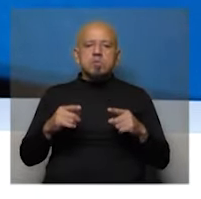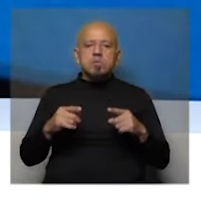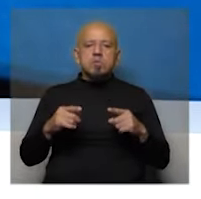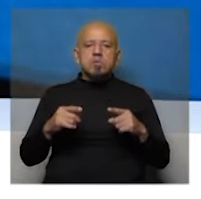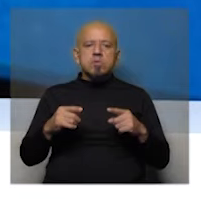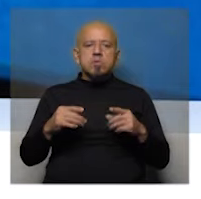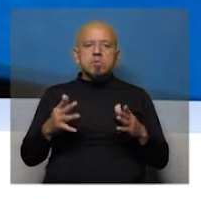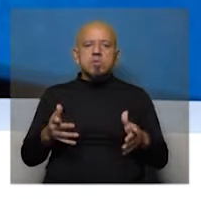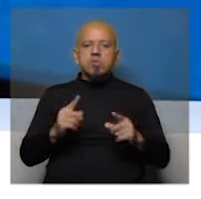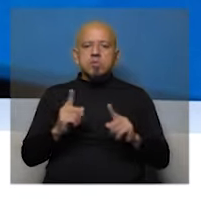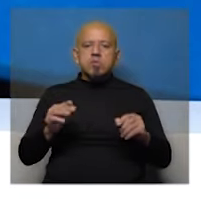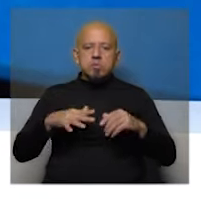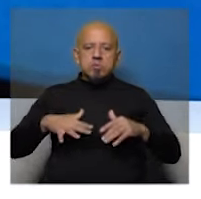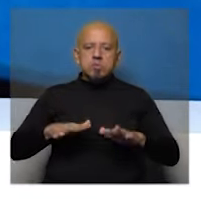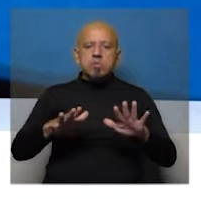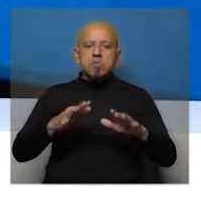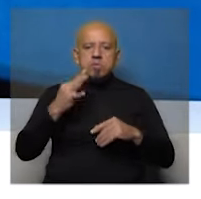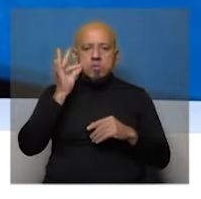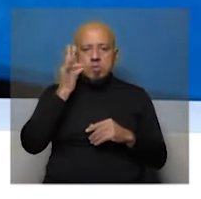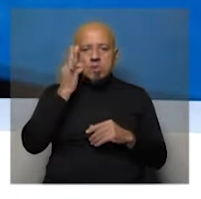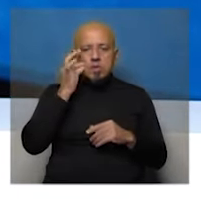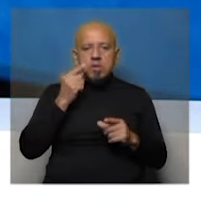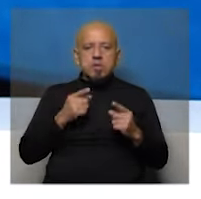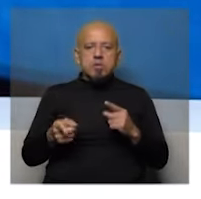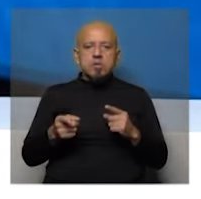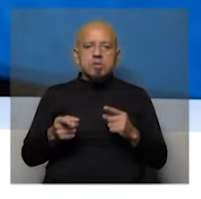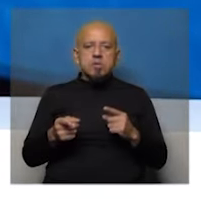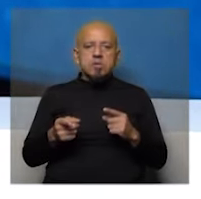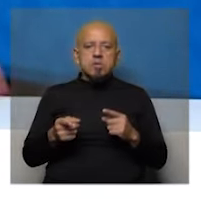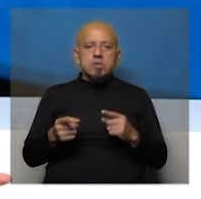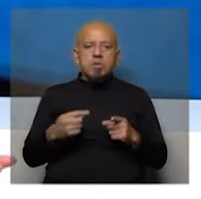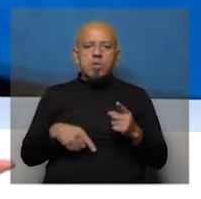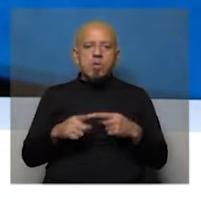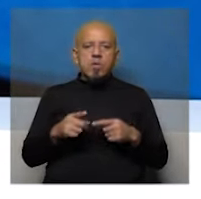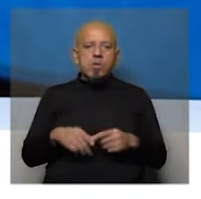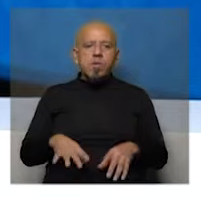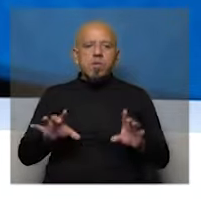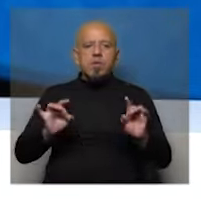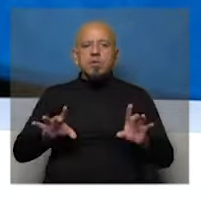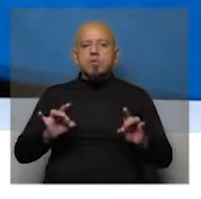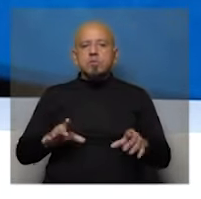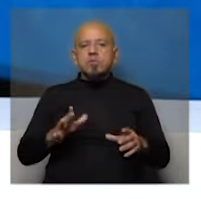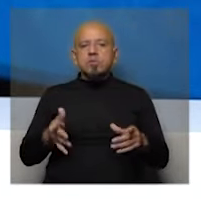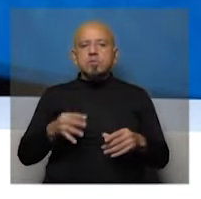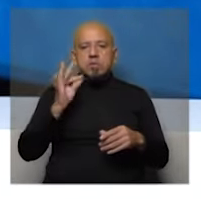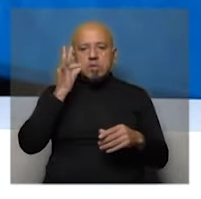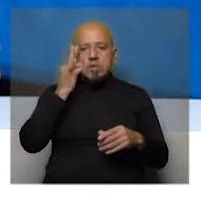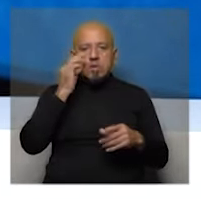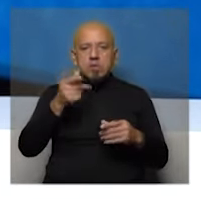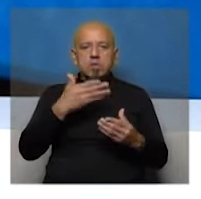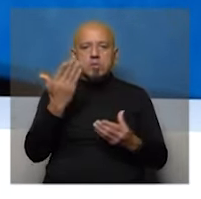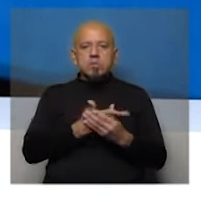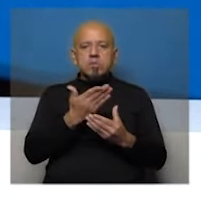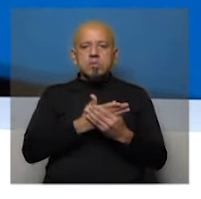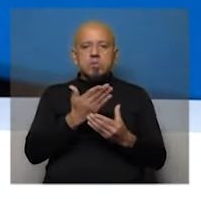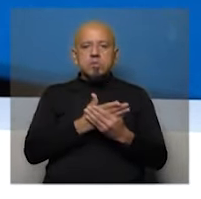estemos preparados para ser testigos de de esa de en esa no en general éramos testigos en un expediente con